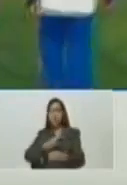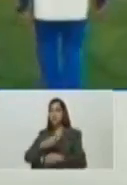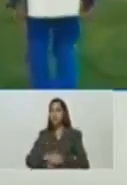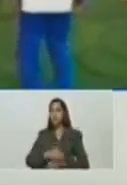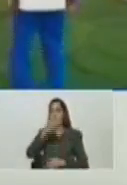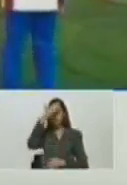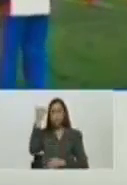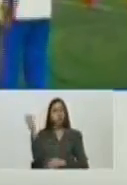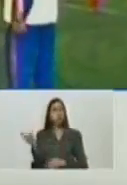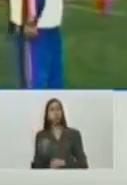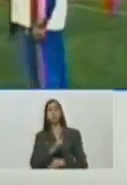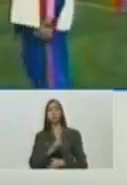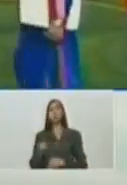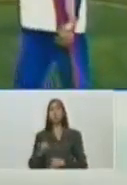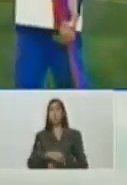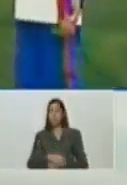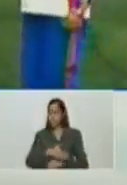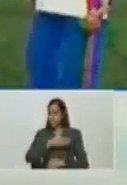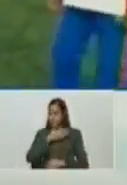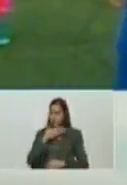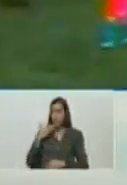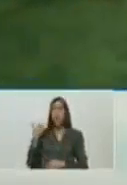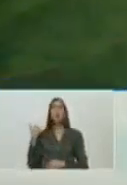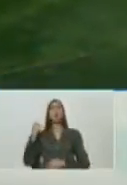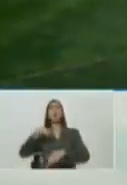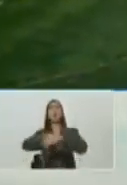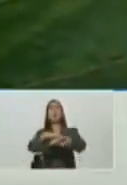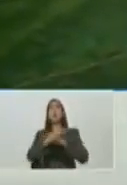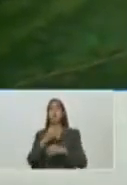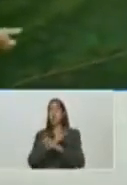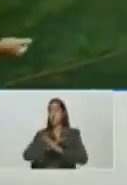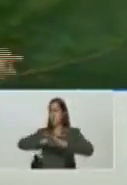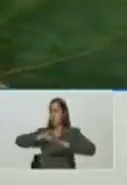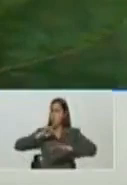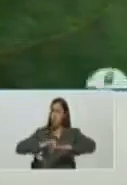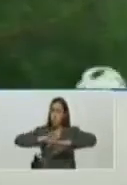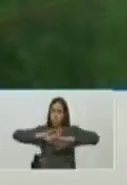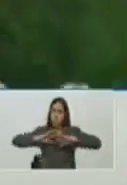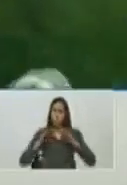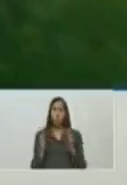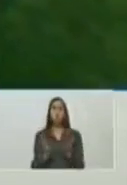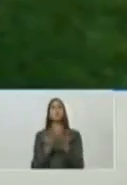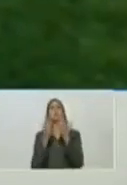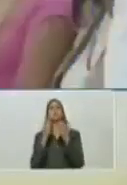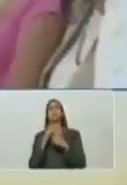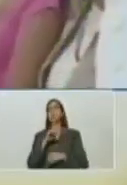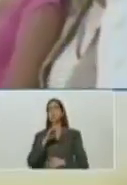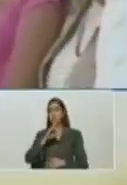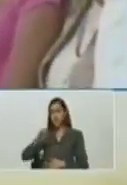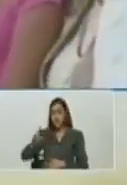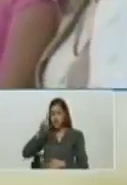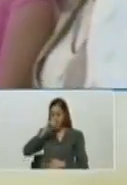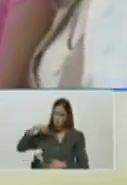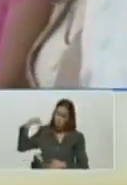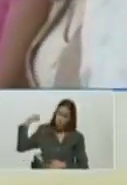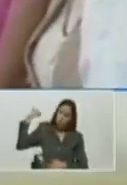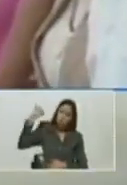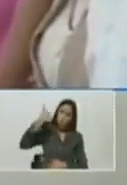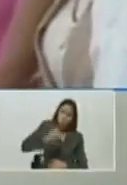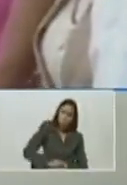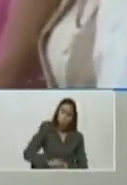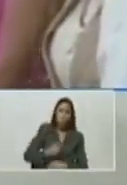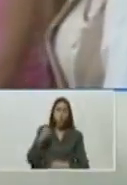inolvidable, el mejor futbolista de todos los tiempos, de 100 años o más, nuestro